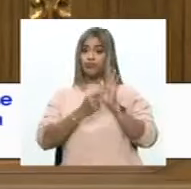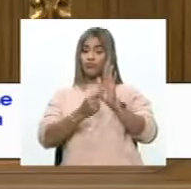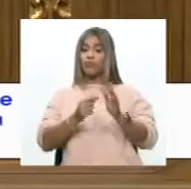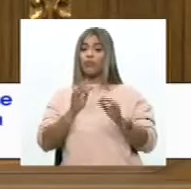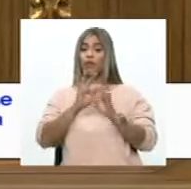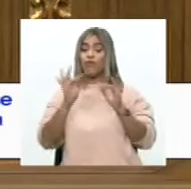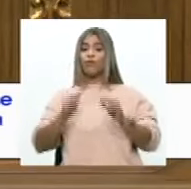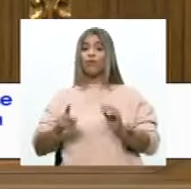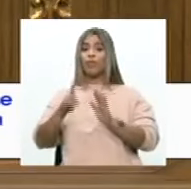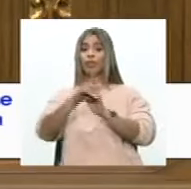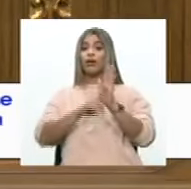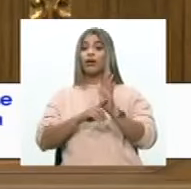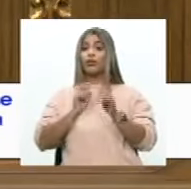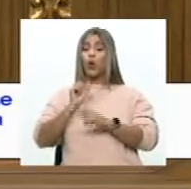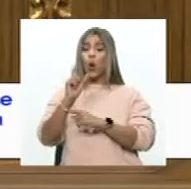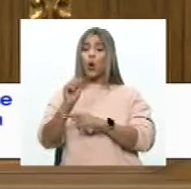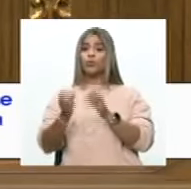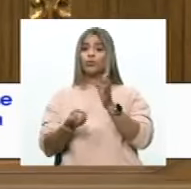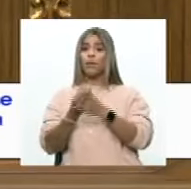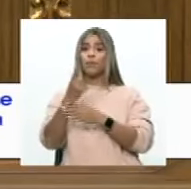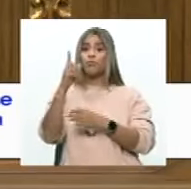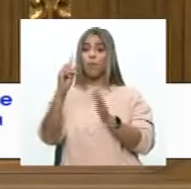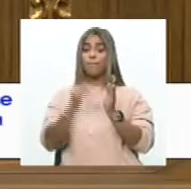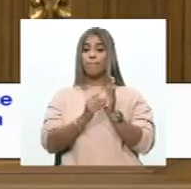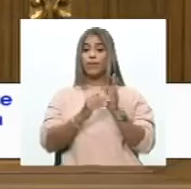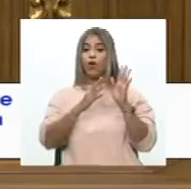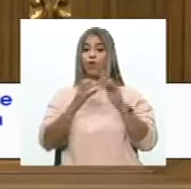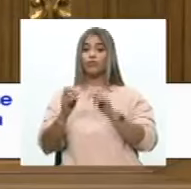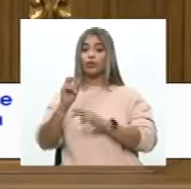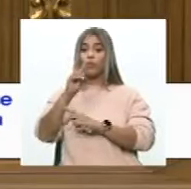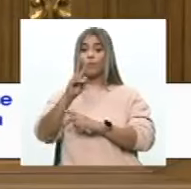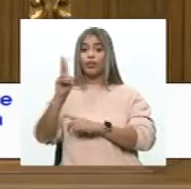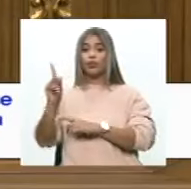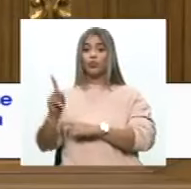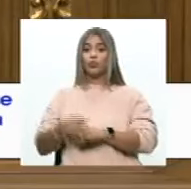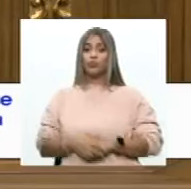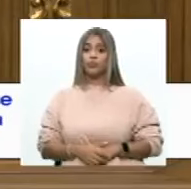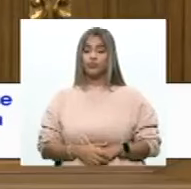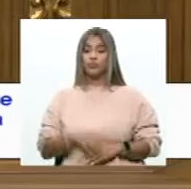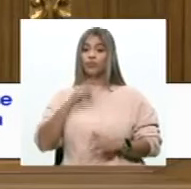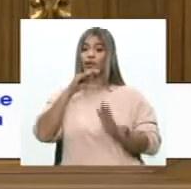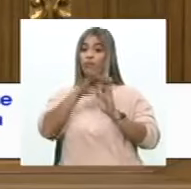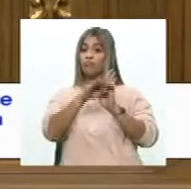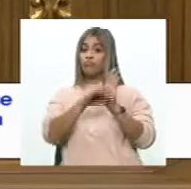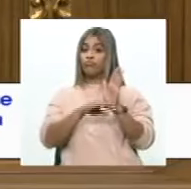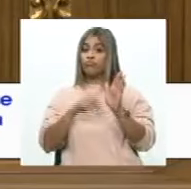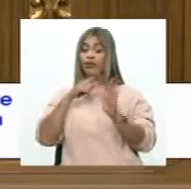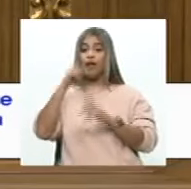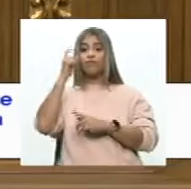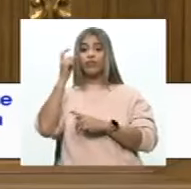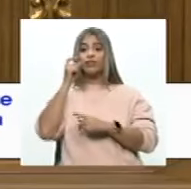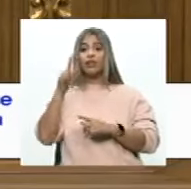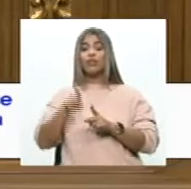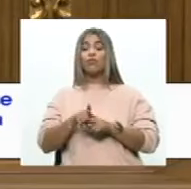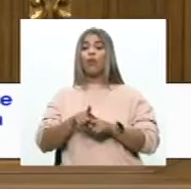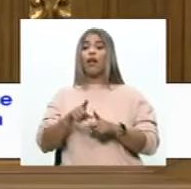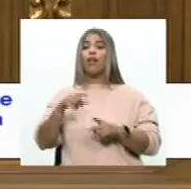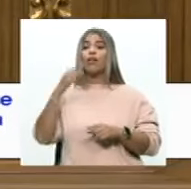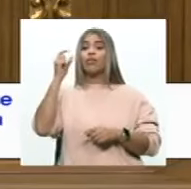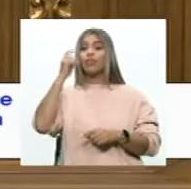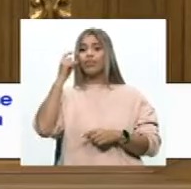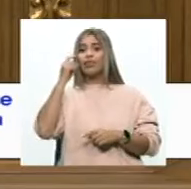el decreto del 11 de mayo de 1921 que declaraba esa fecha como Día de la